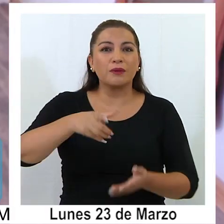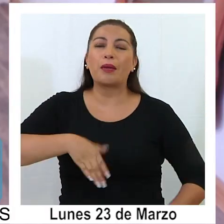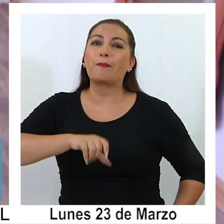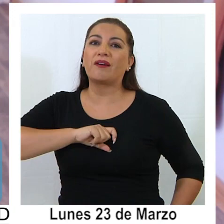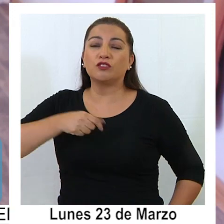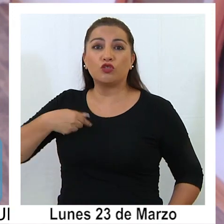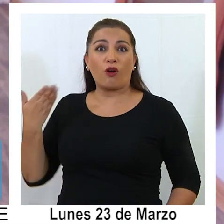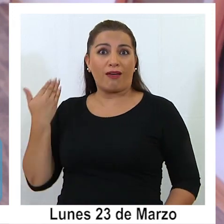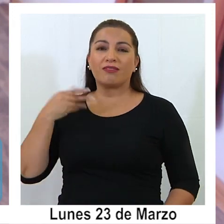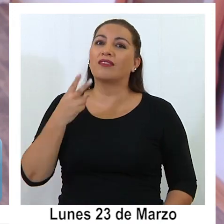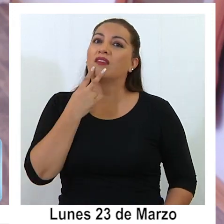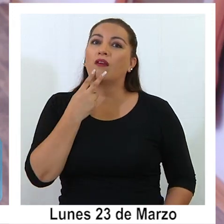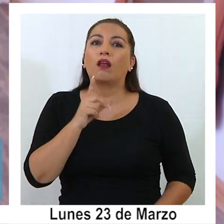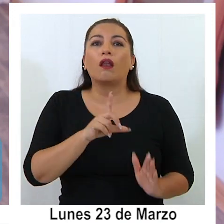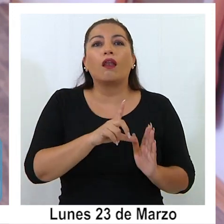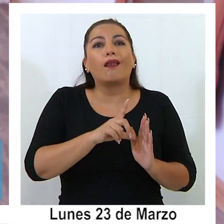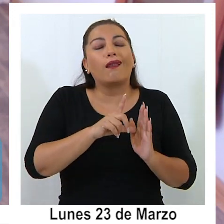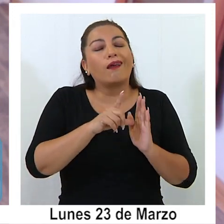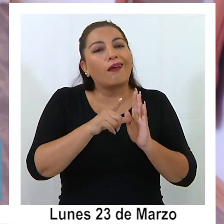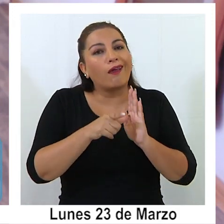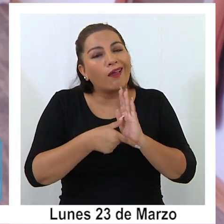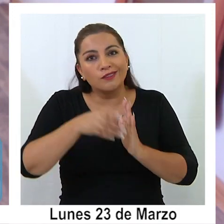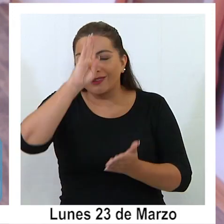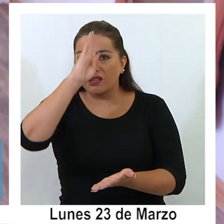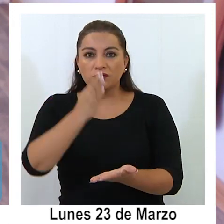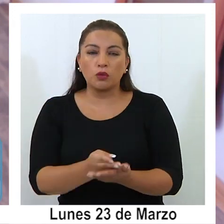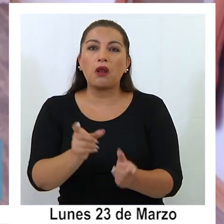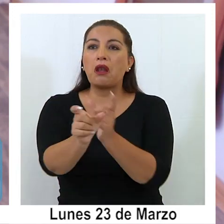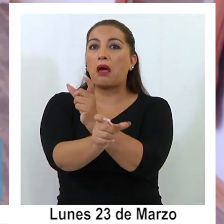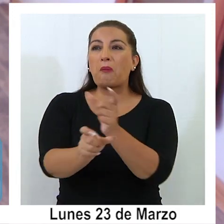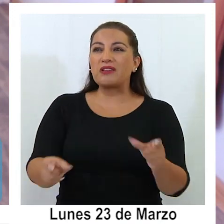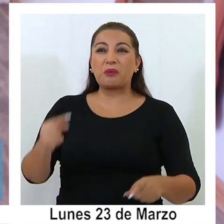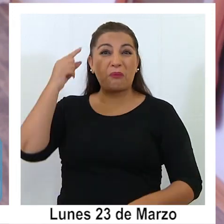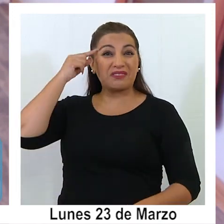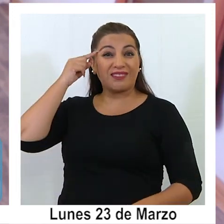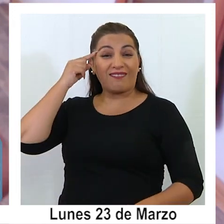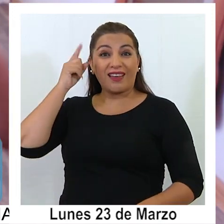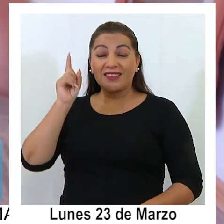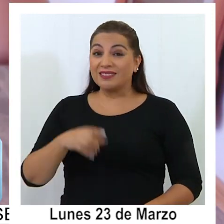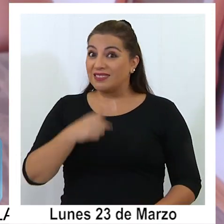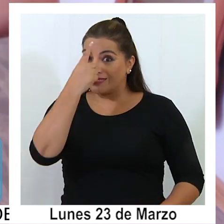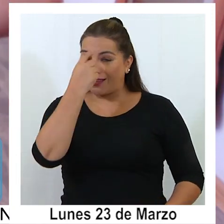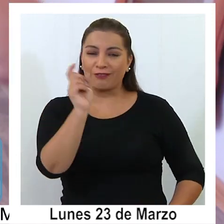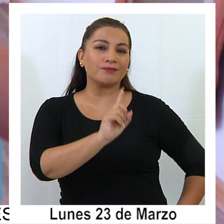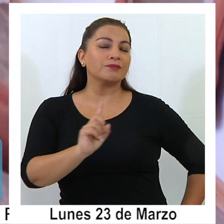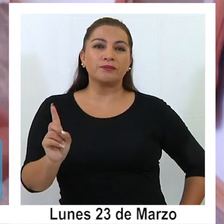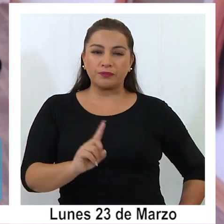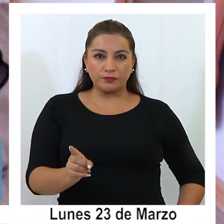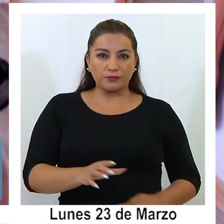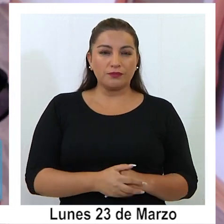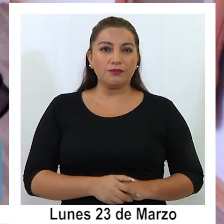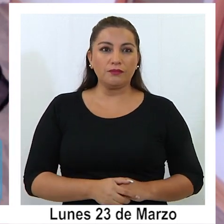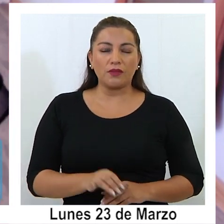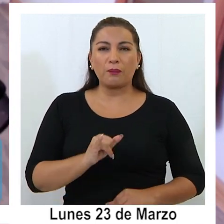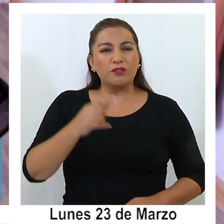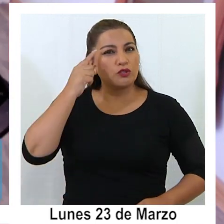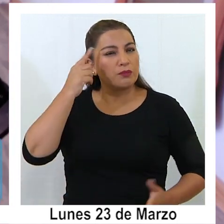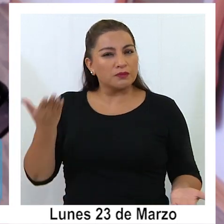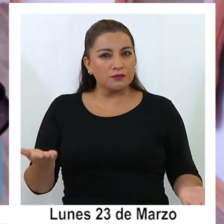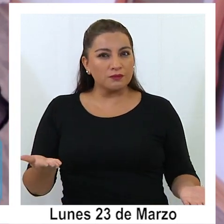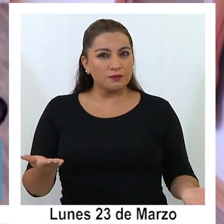país en el que yo me encontraba, fue lenta. Muy lenta, la gente no se lo tomó en serio, hasta que no, yo